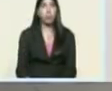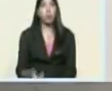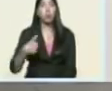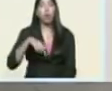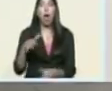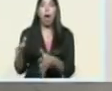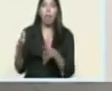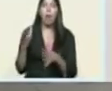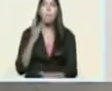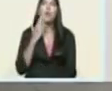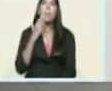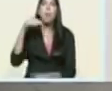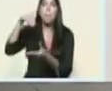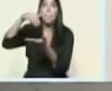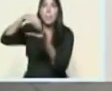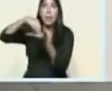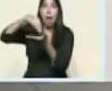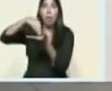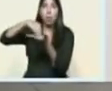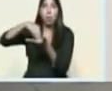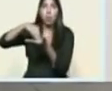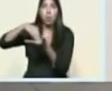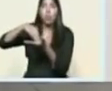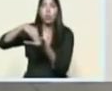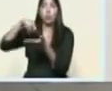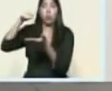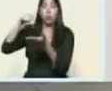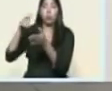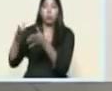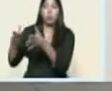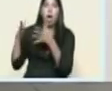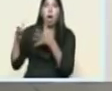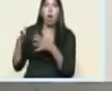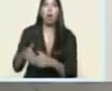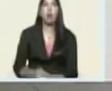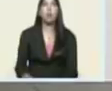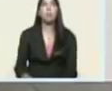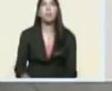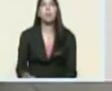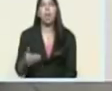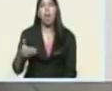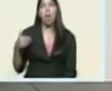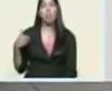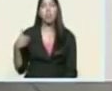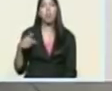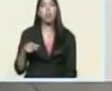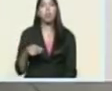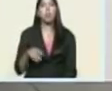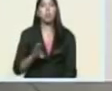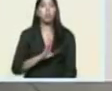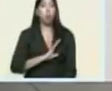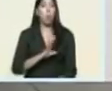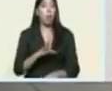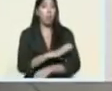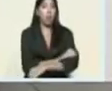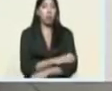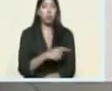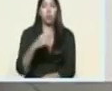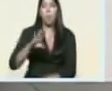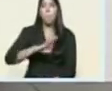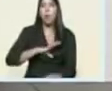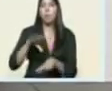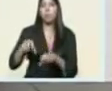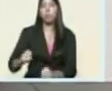Ganamos Miranda, por ejemplo, que era el emblema de la derecha